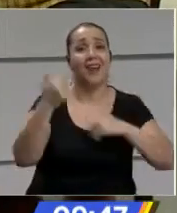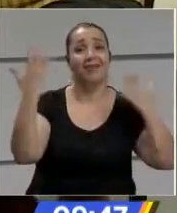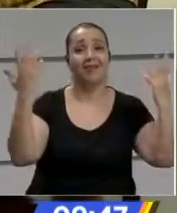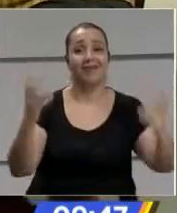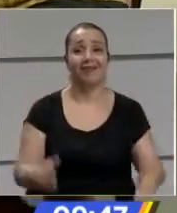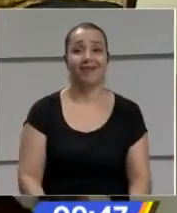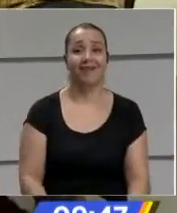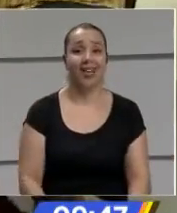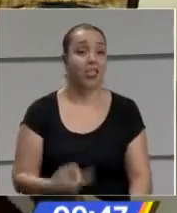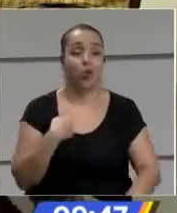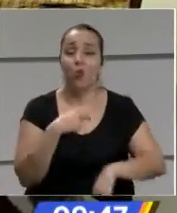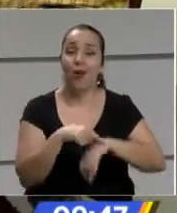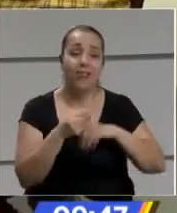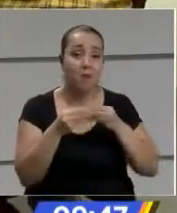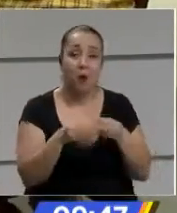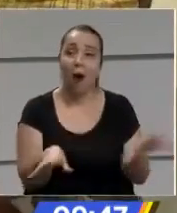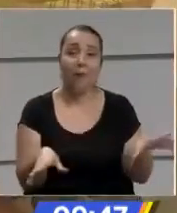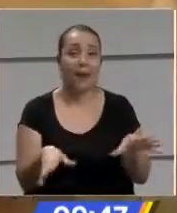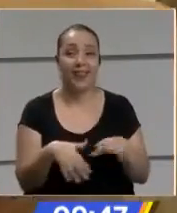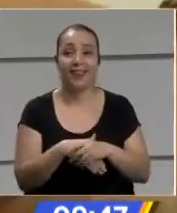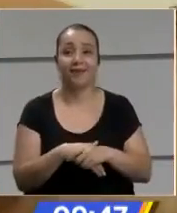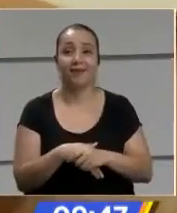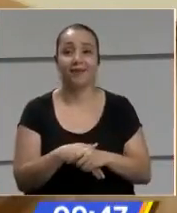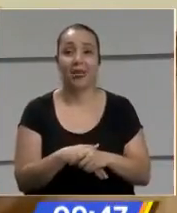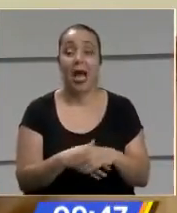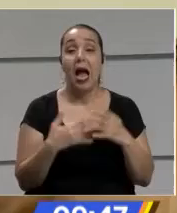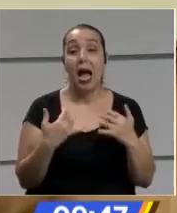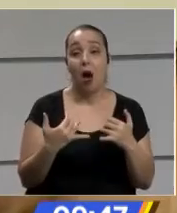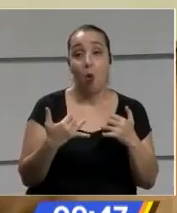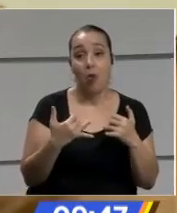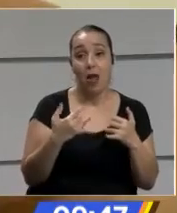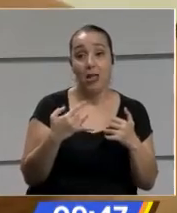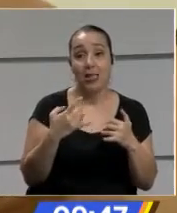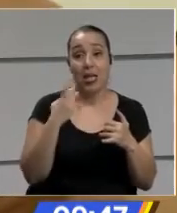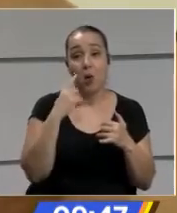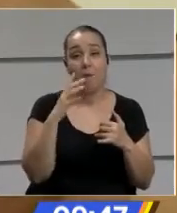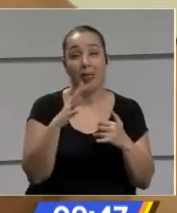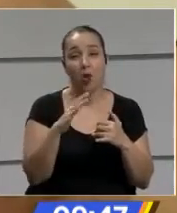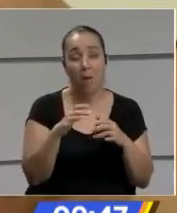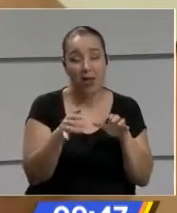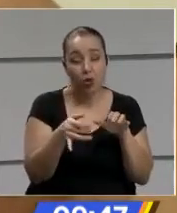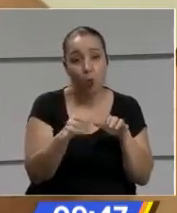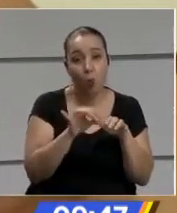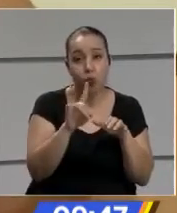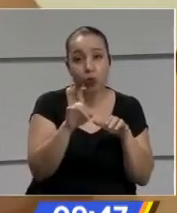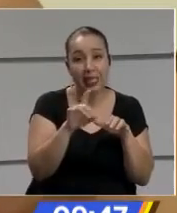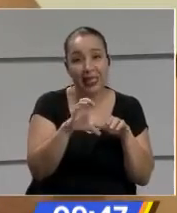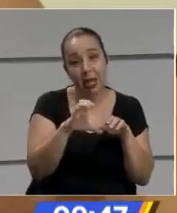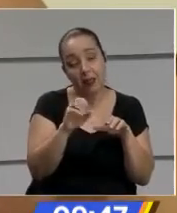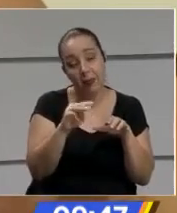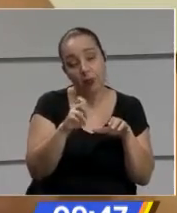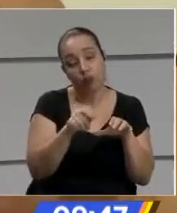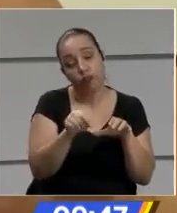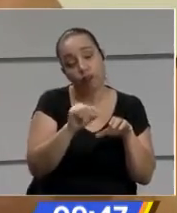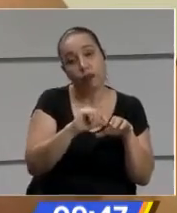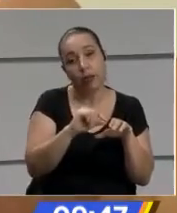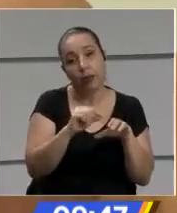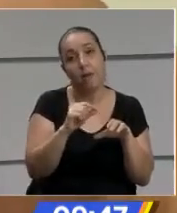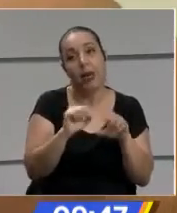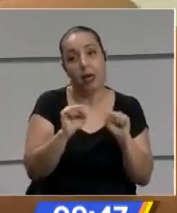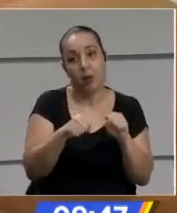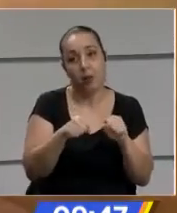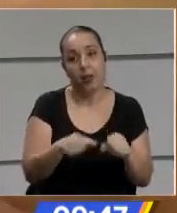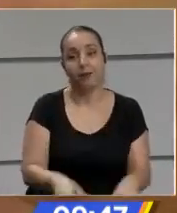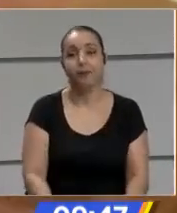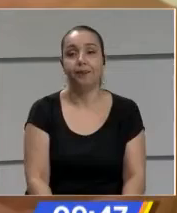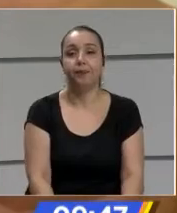perder, Exactamente, muy bien. Ahora le vas a doblar como un centímetro para arriba. Para arriba. Ajá, para que te quede